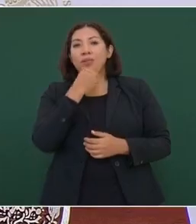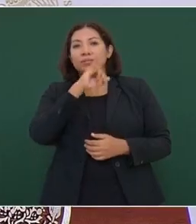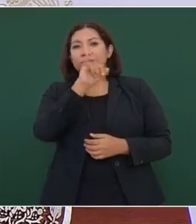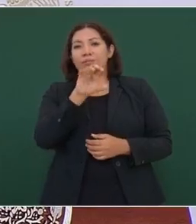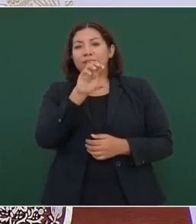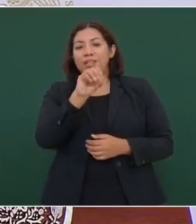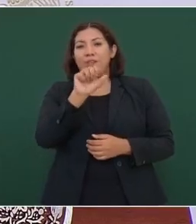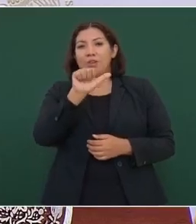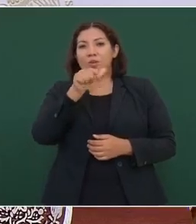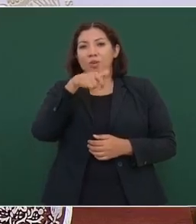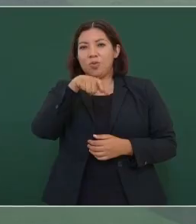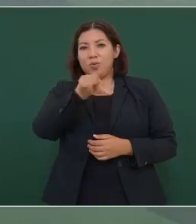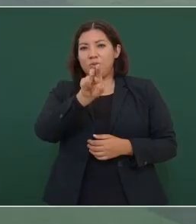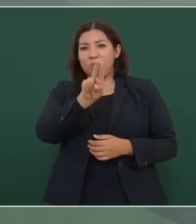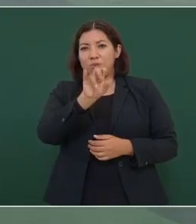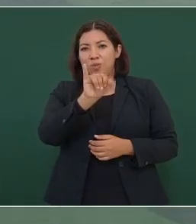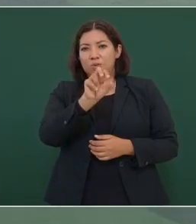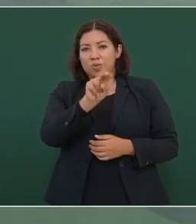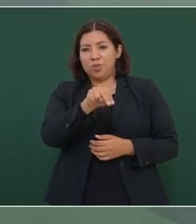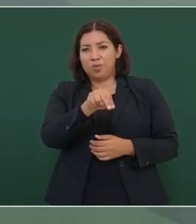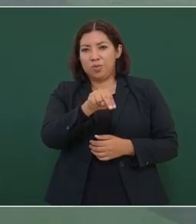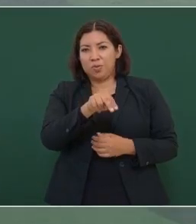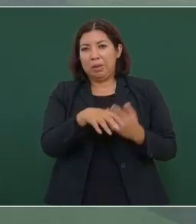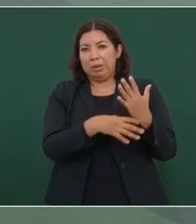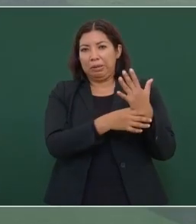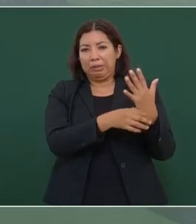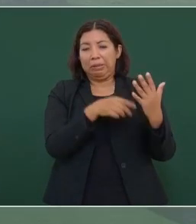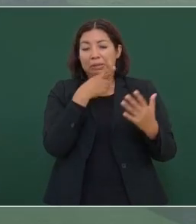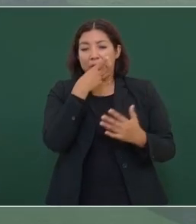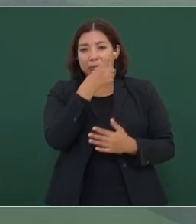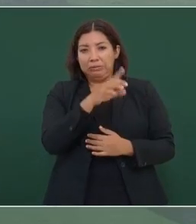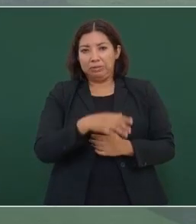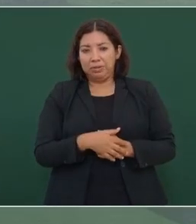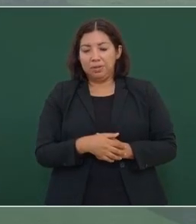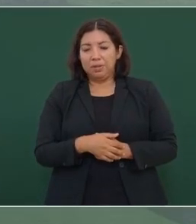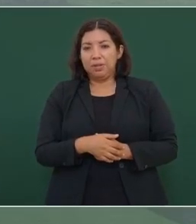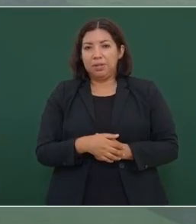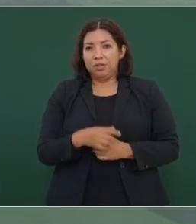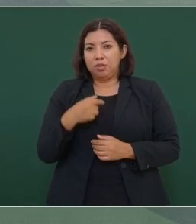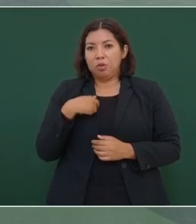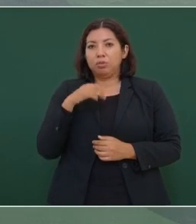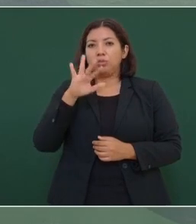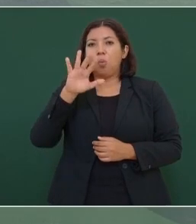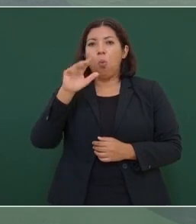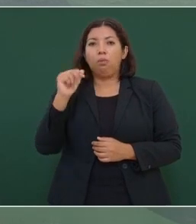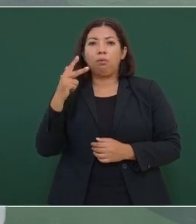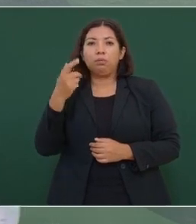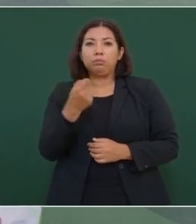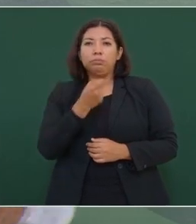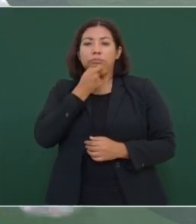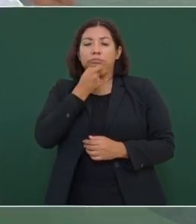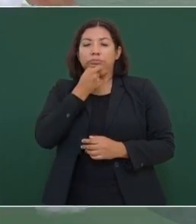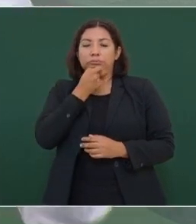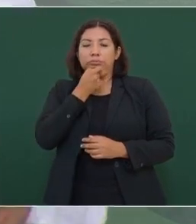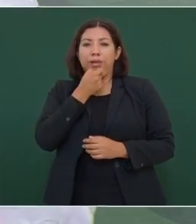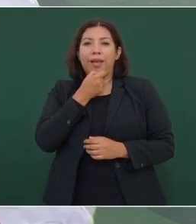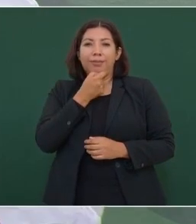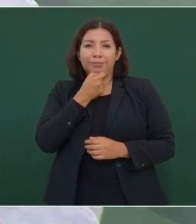les dediqué 58 segundos, no fue así.